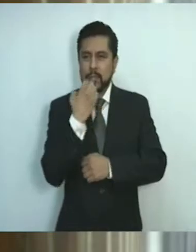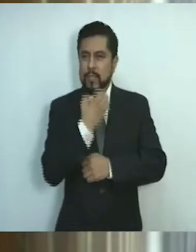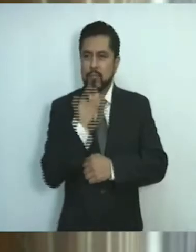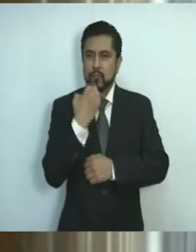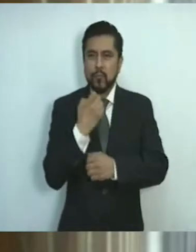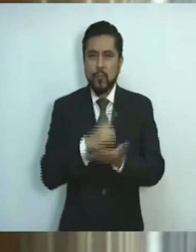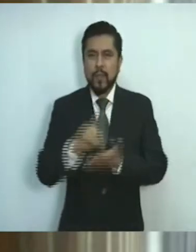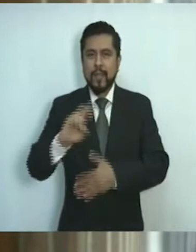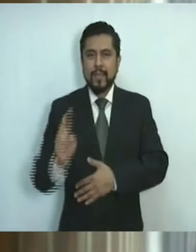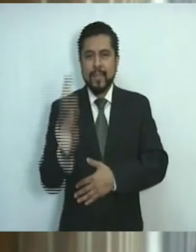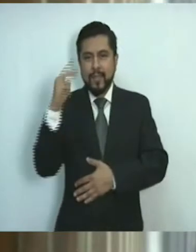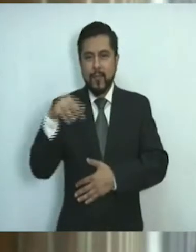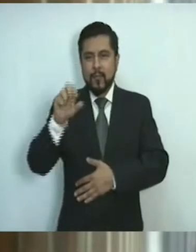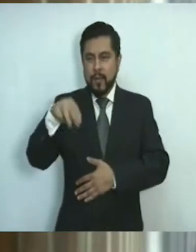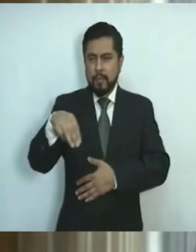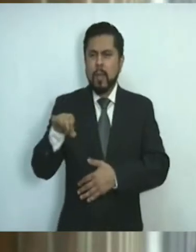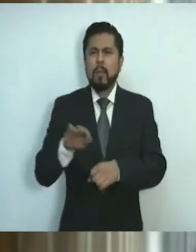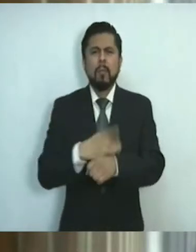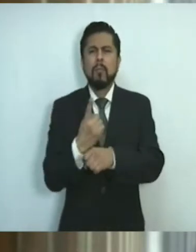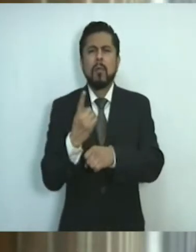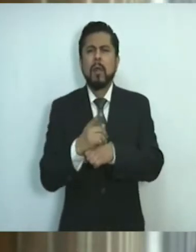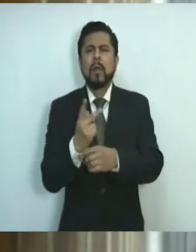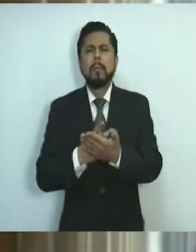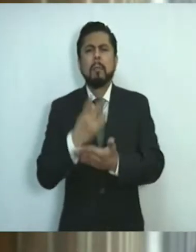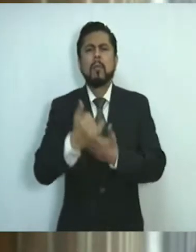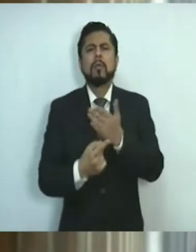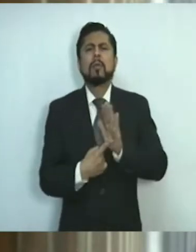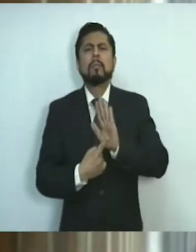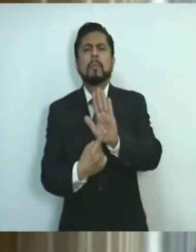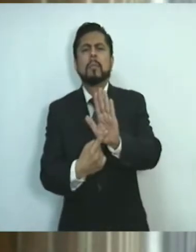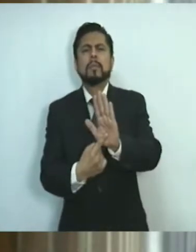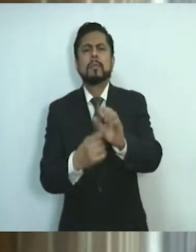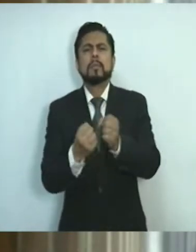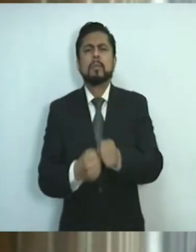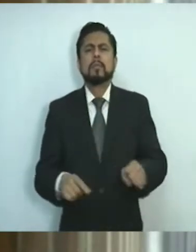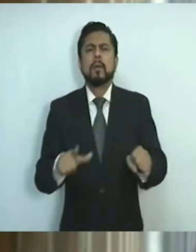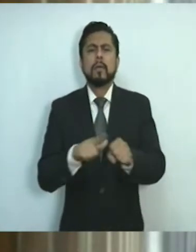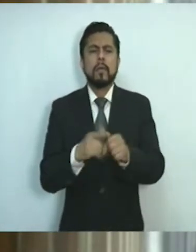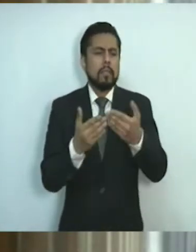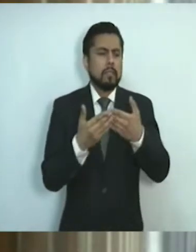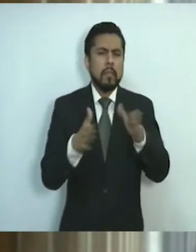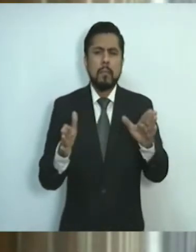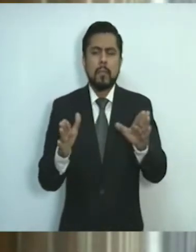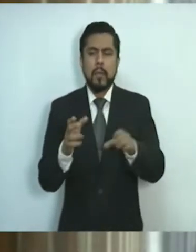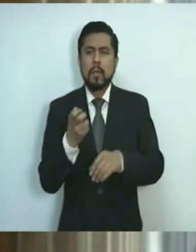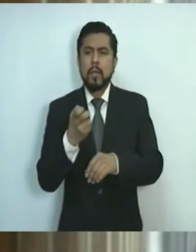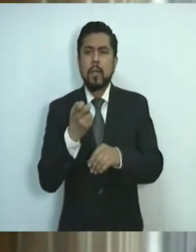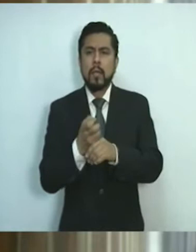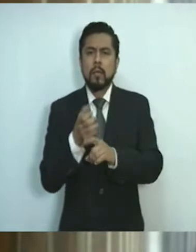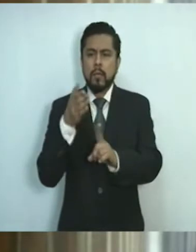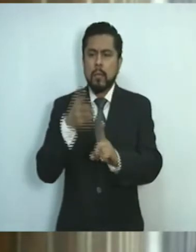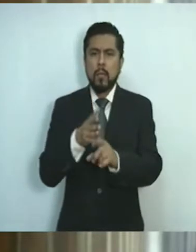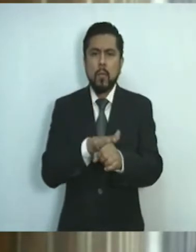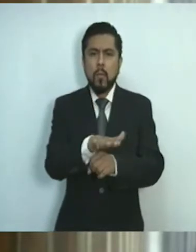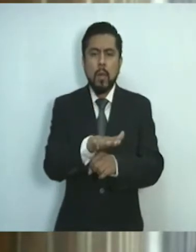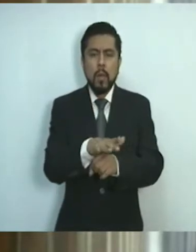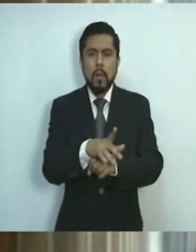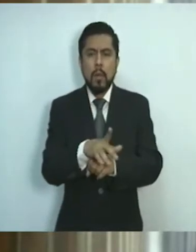porque estamos presentando este proyecto de sociedad abierta o qué sentido tiene